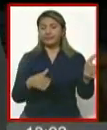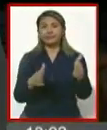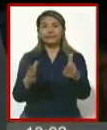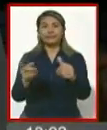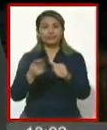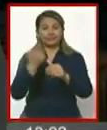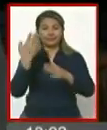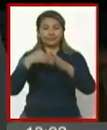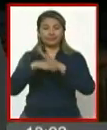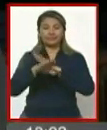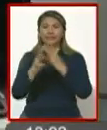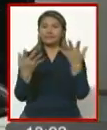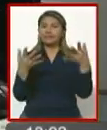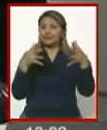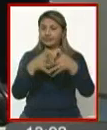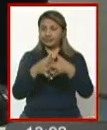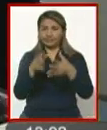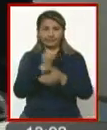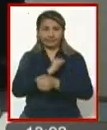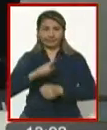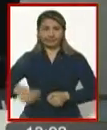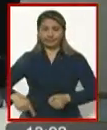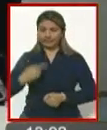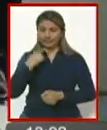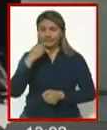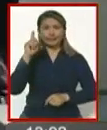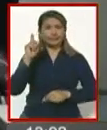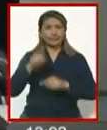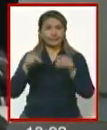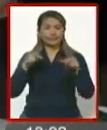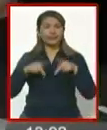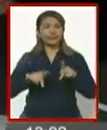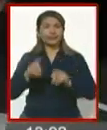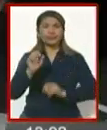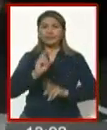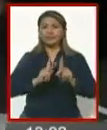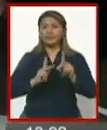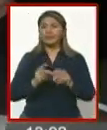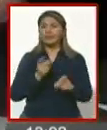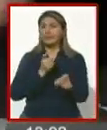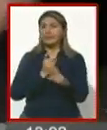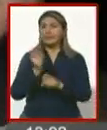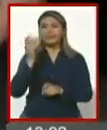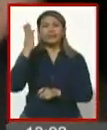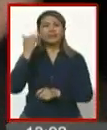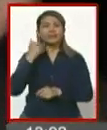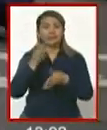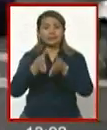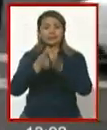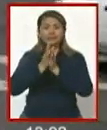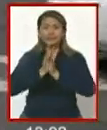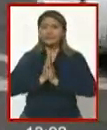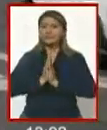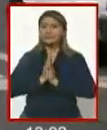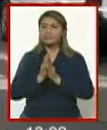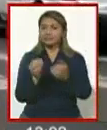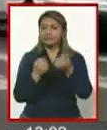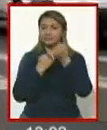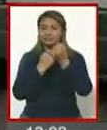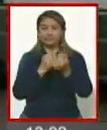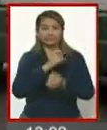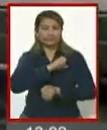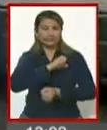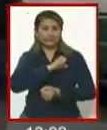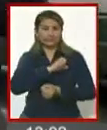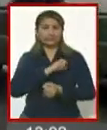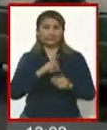principal ingreso a la ciudad bloqueada. La alcaldía dijo que no se permitirá que la ciudadanía se perjudique, por lo cual han solicitado apoyo de la